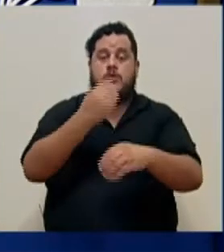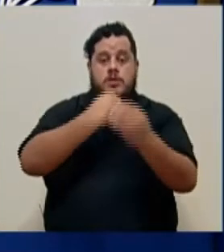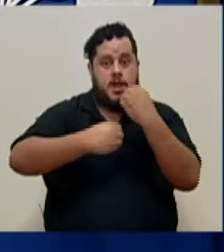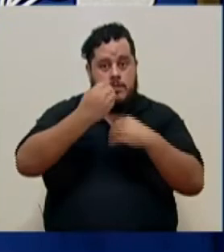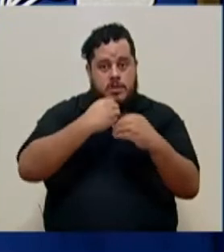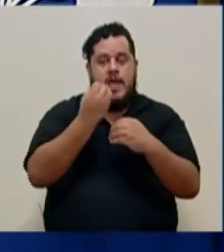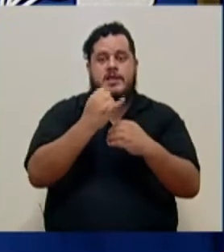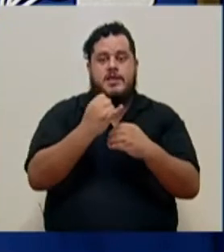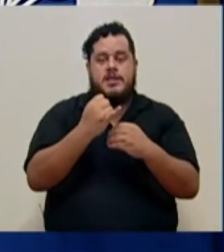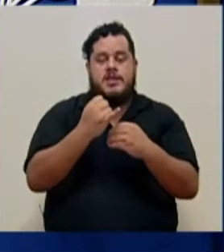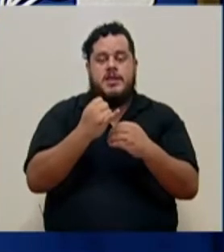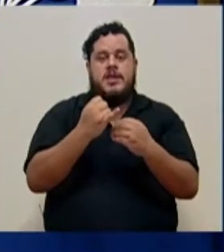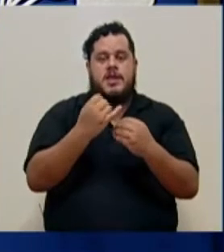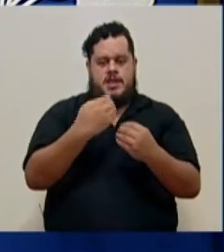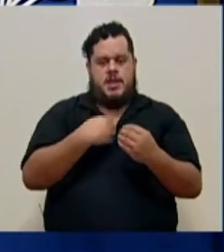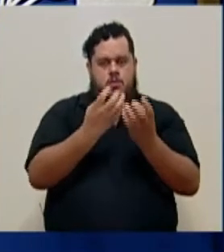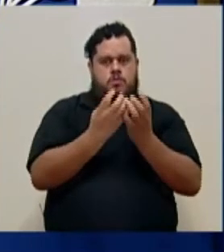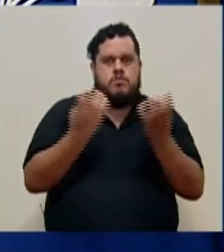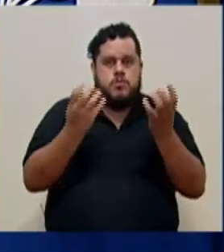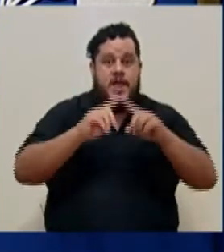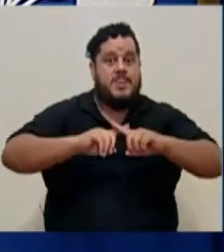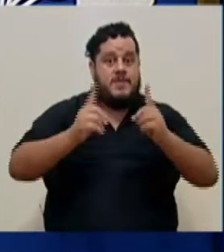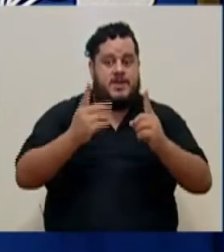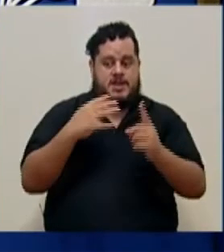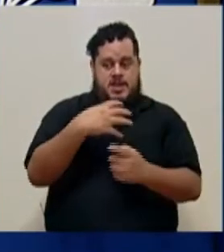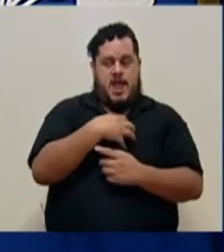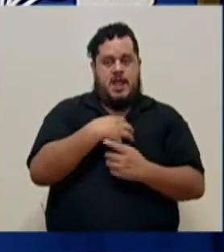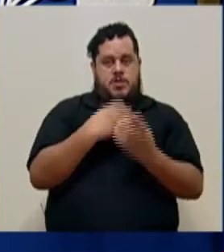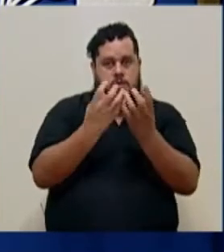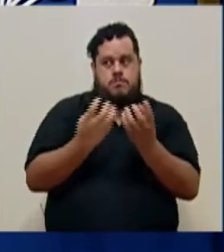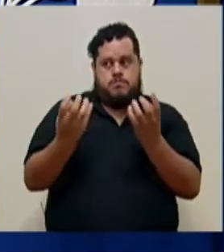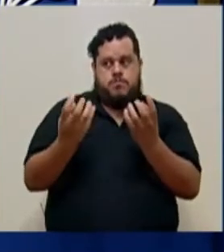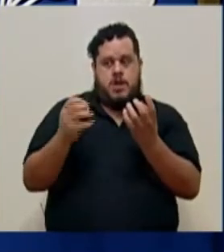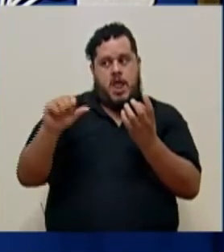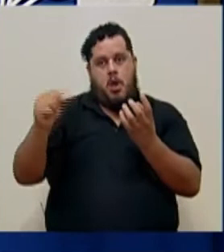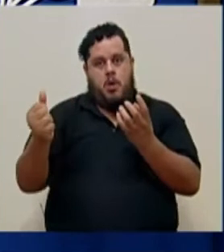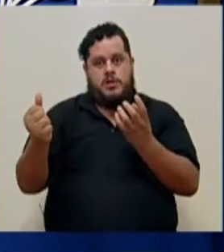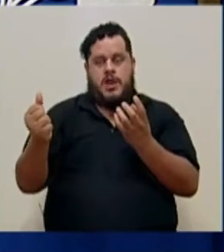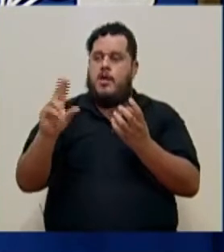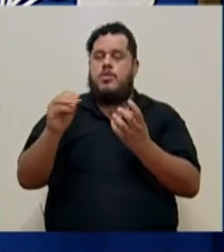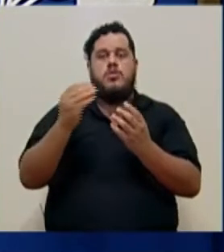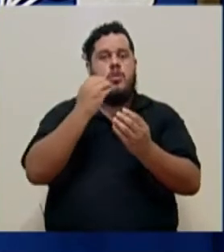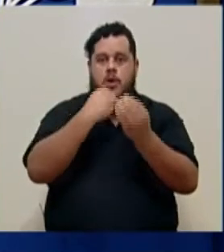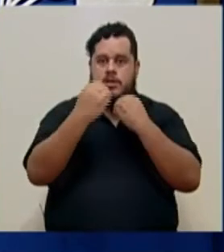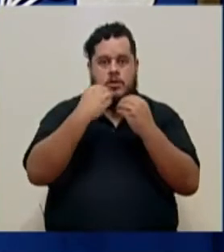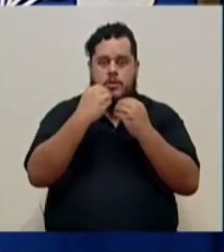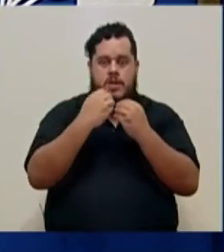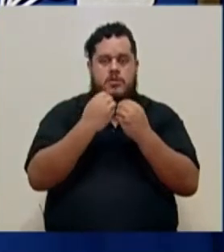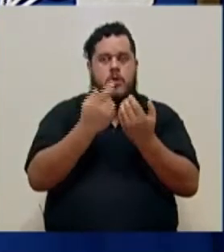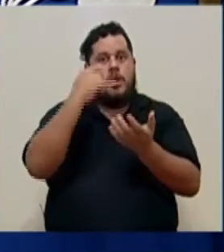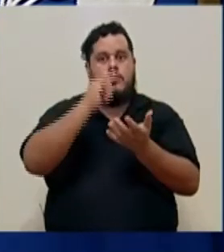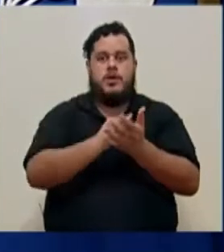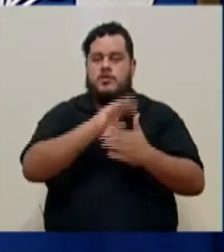si estamos en presencia de burbujas diferentes a la nuestra, no estar comiendo. Justamente por